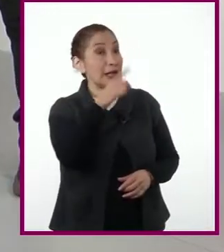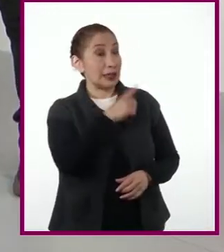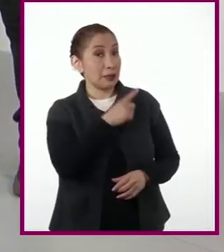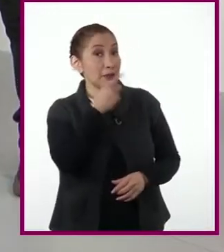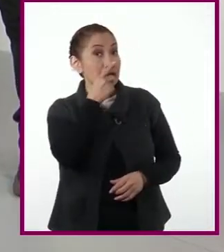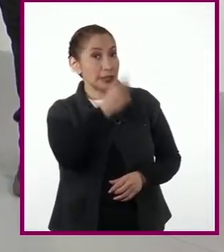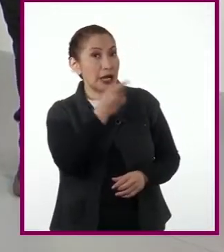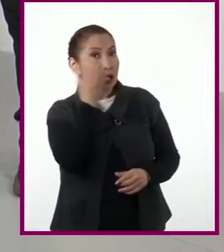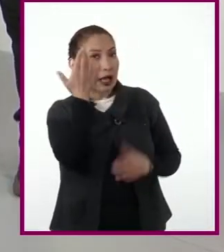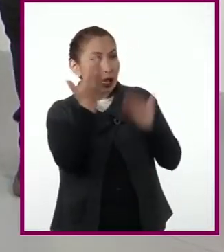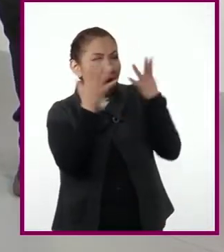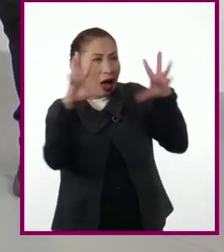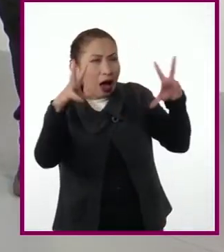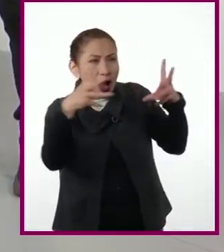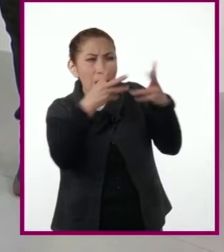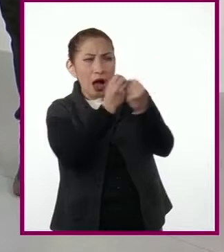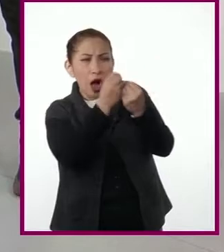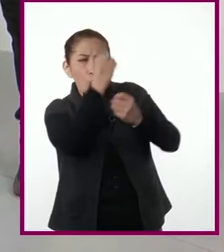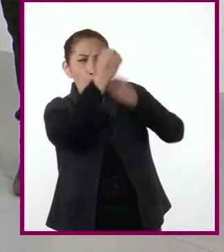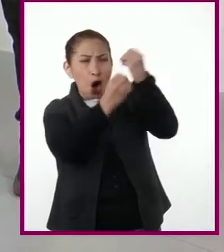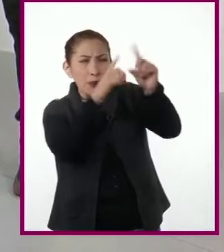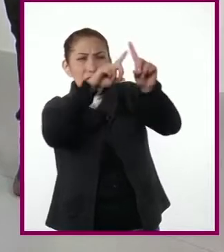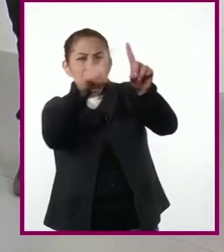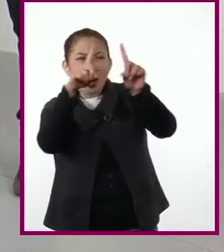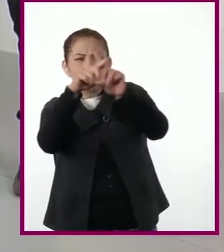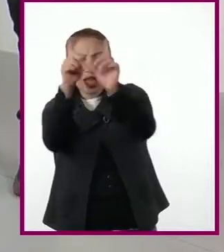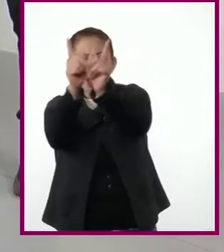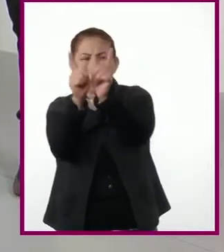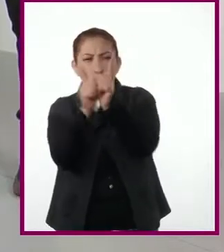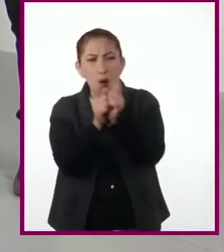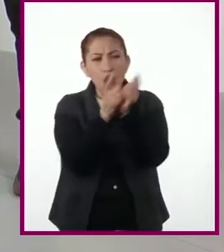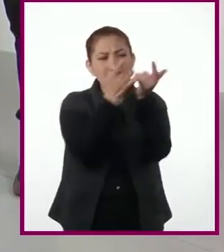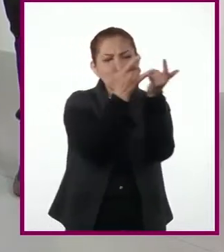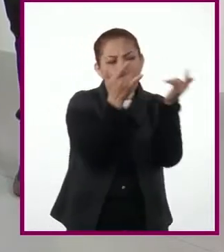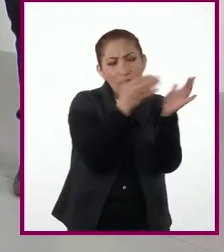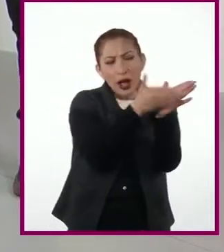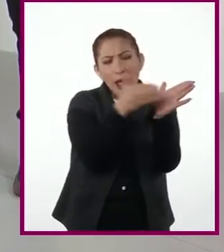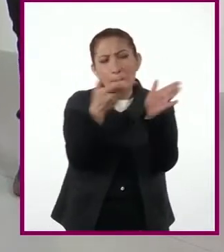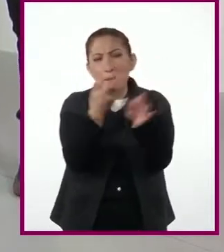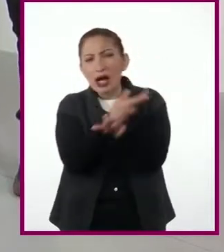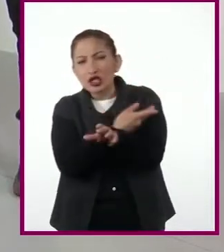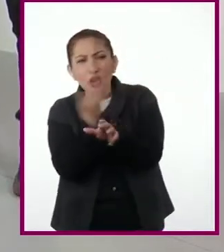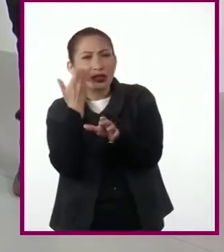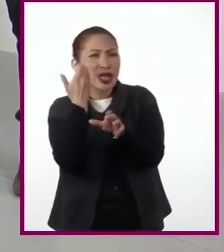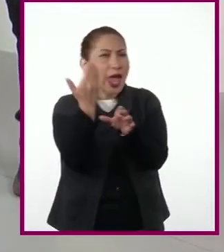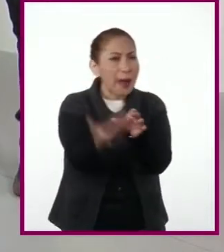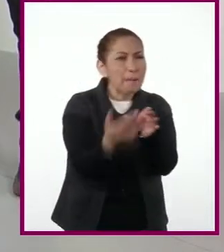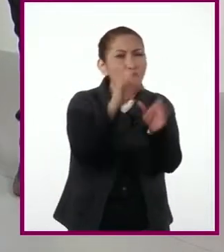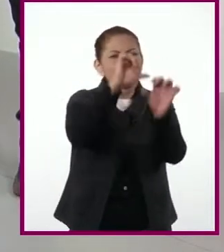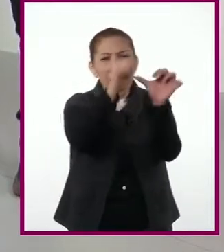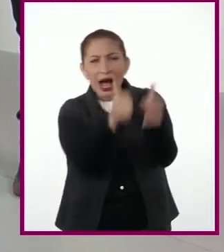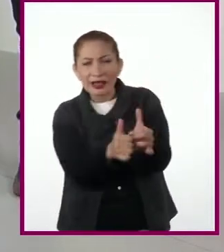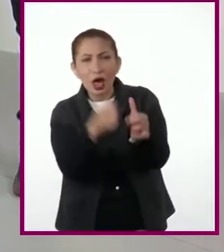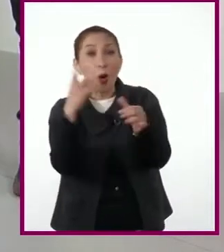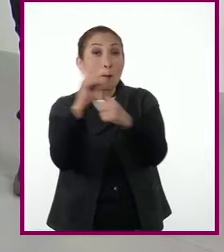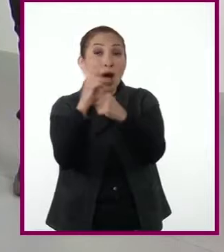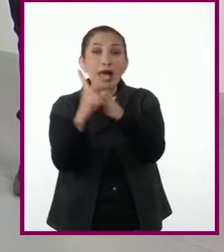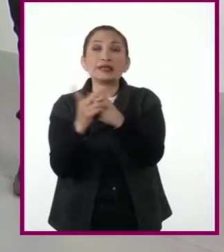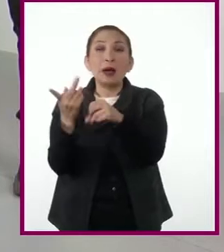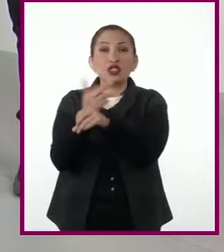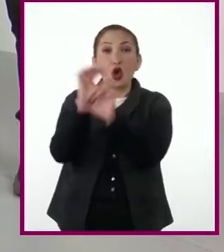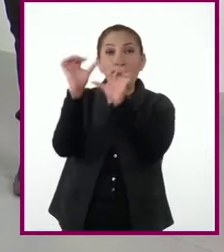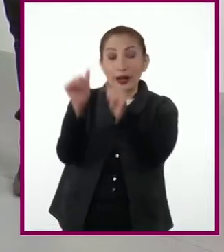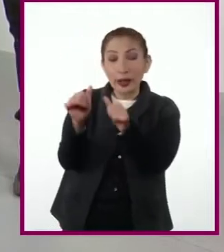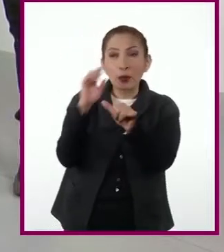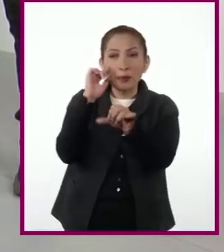que estudiando el conjunto de obras y movimientos artísticos correspondientes a una época o a un país, podemos